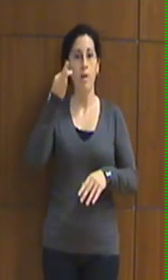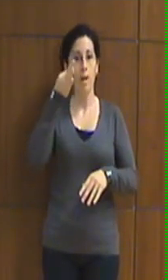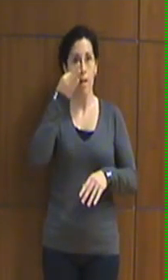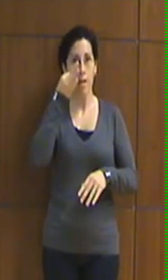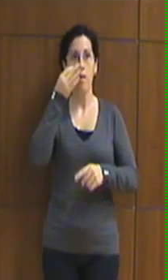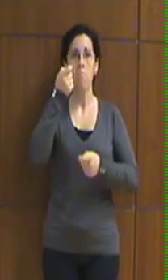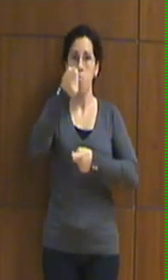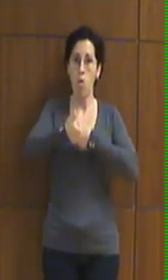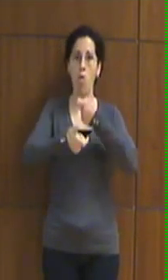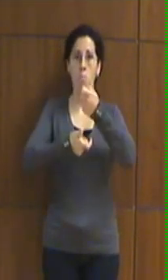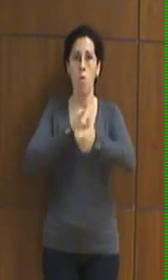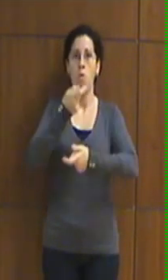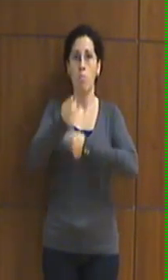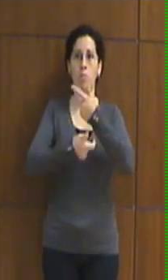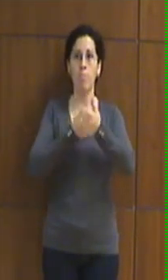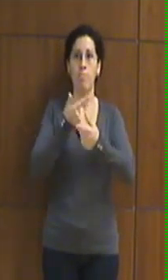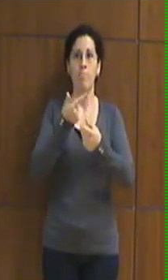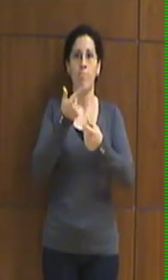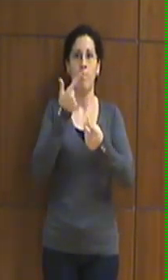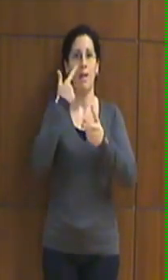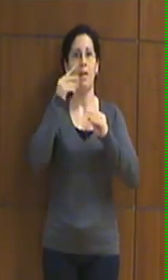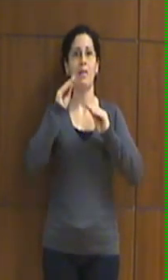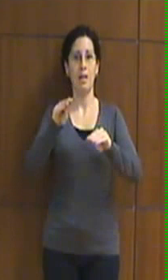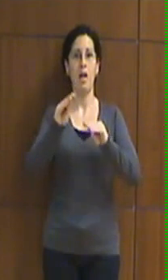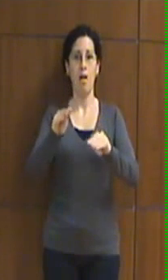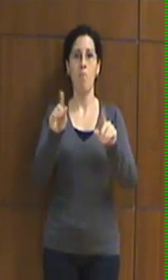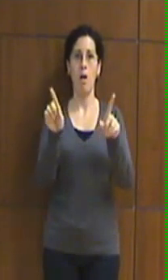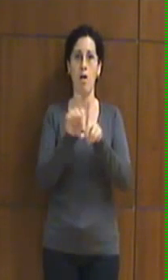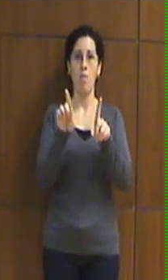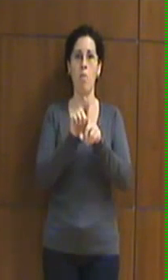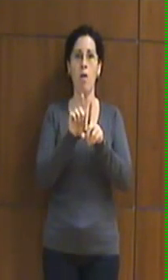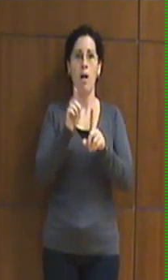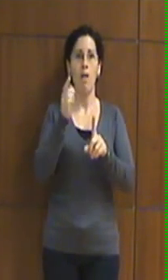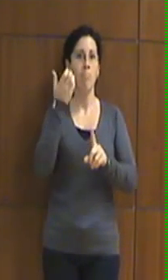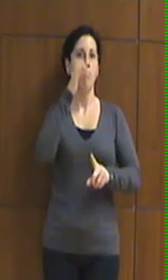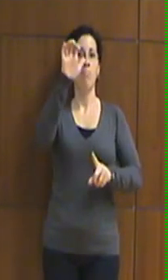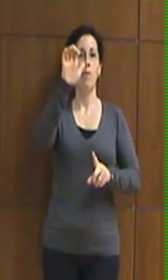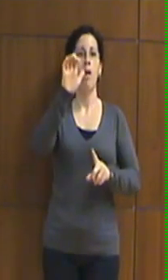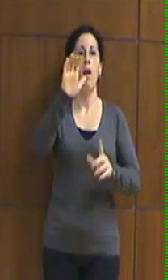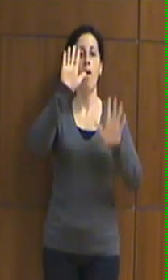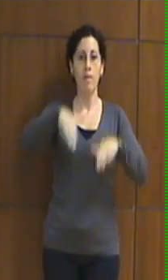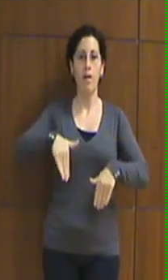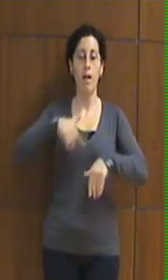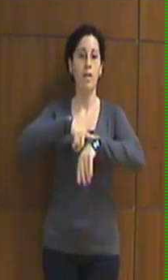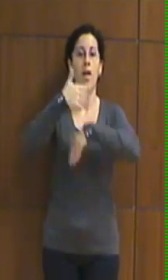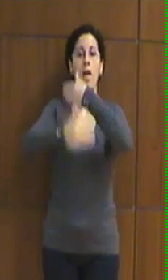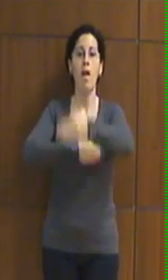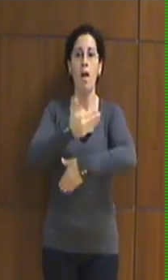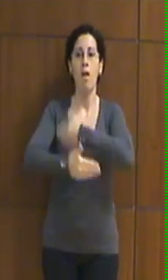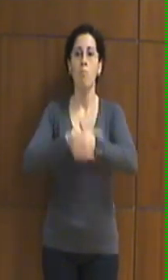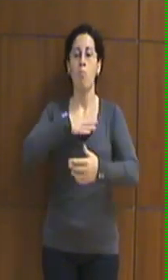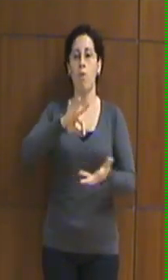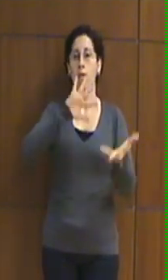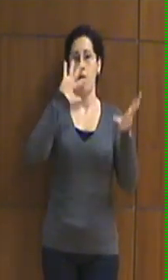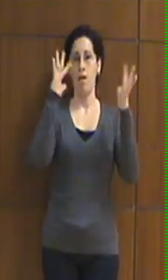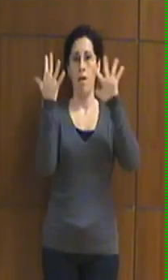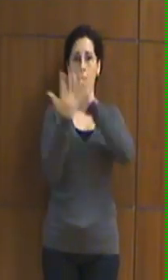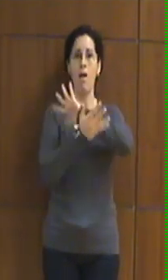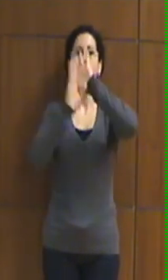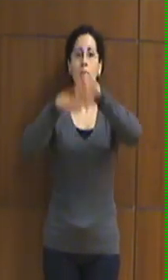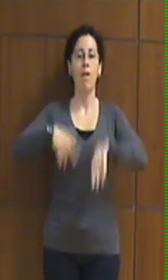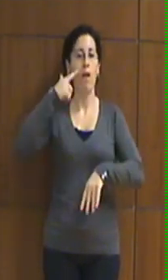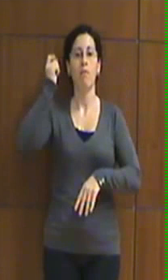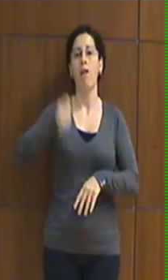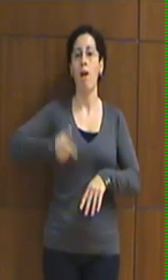empieza a ser una actuación singular, empieza a ser una actuación habitual y popular en todos los streamings y en